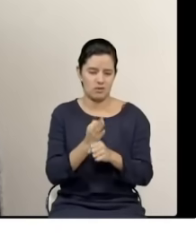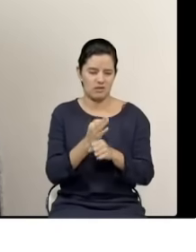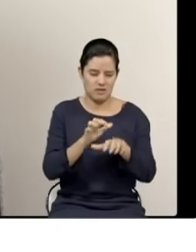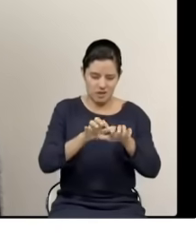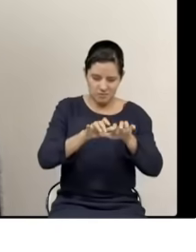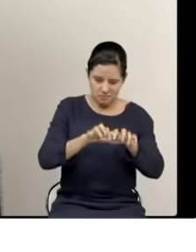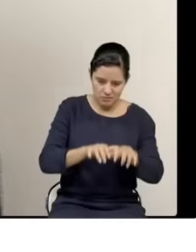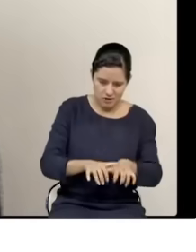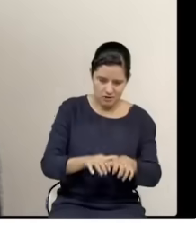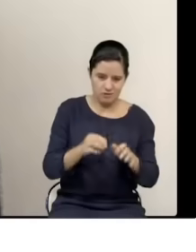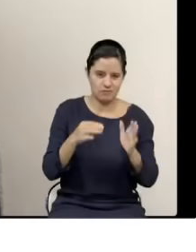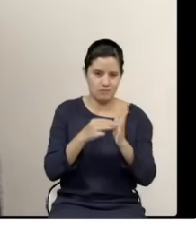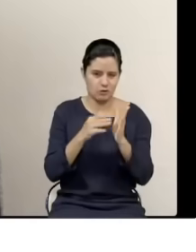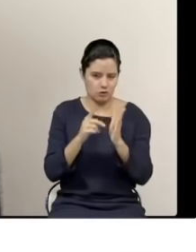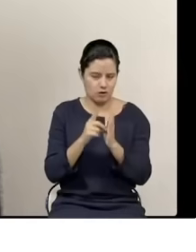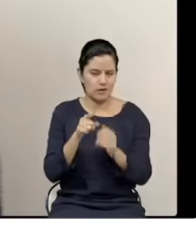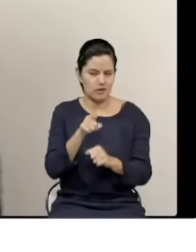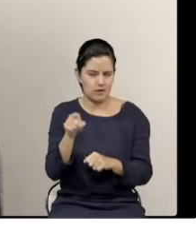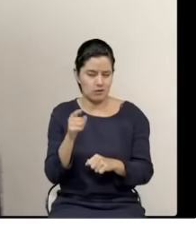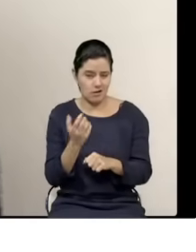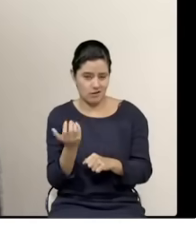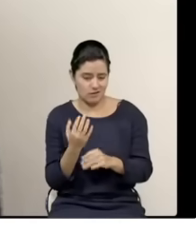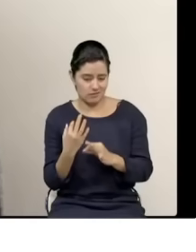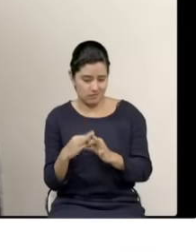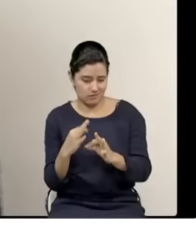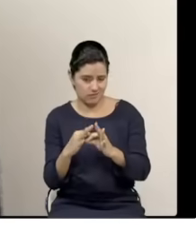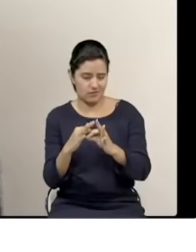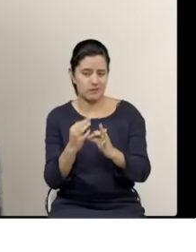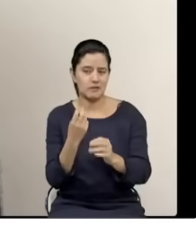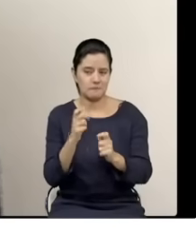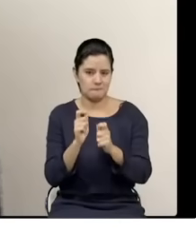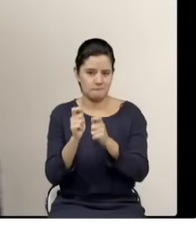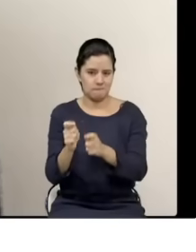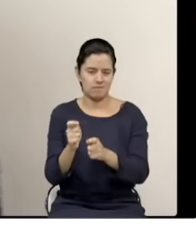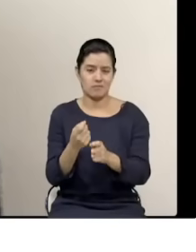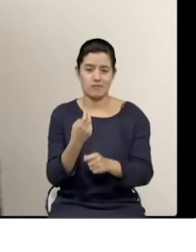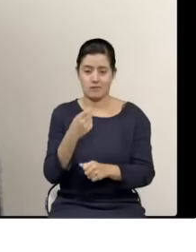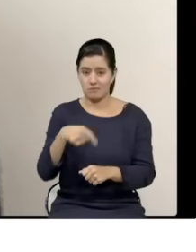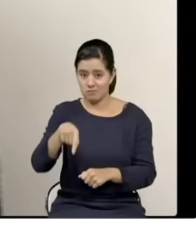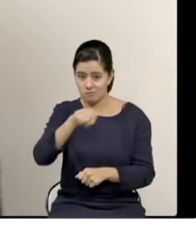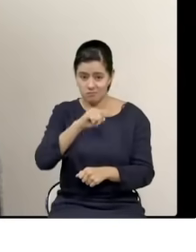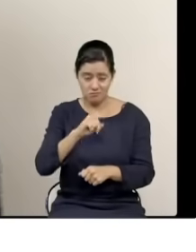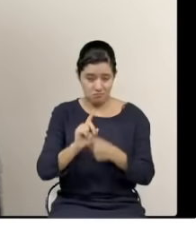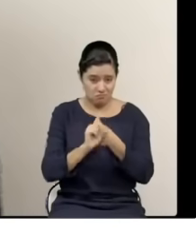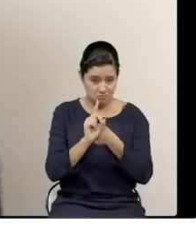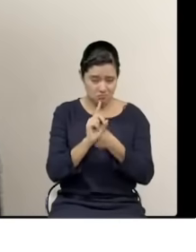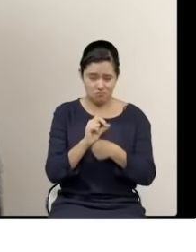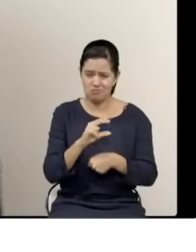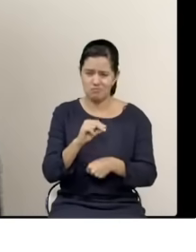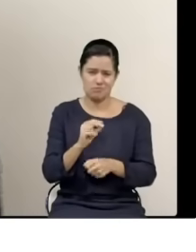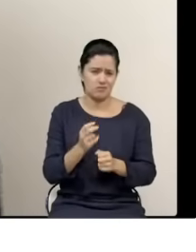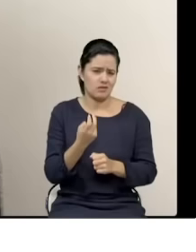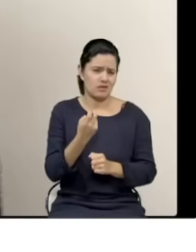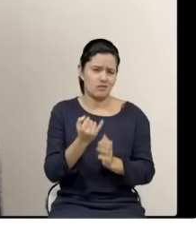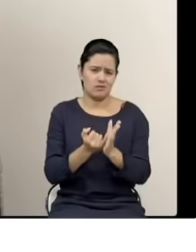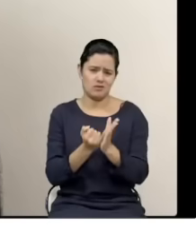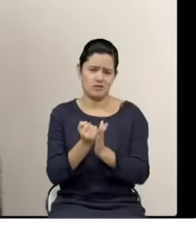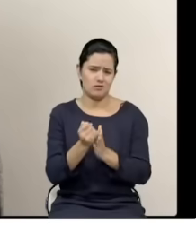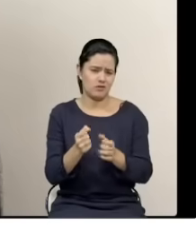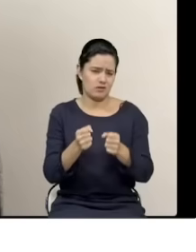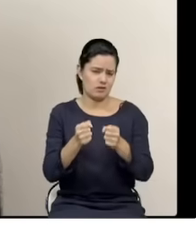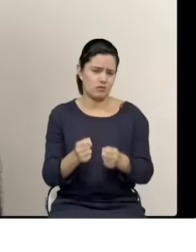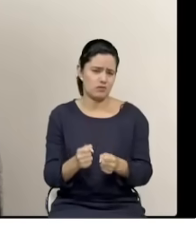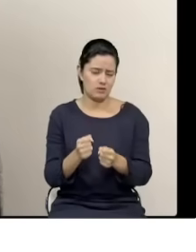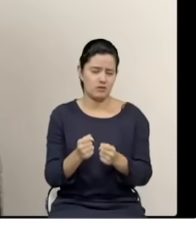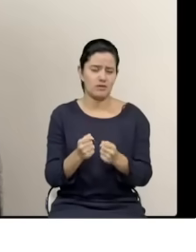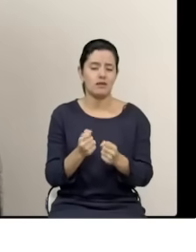eso no fue rebatido eso ya está firme al igual que la convocatoria Así que el INE además no